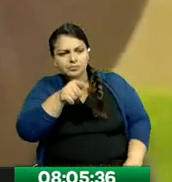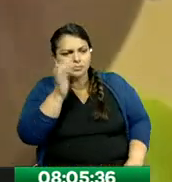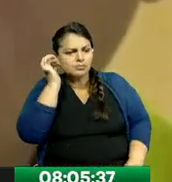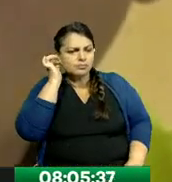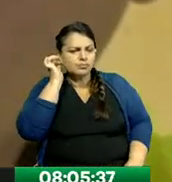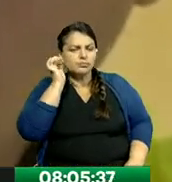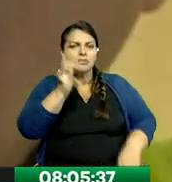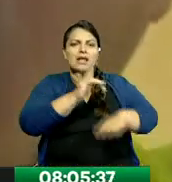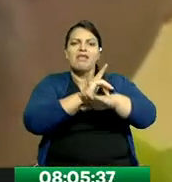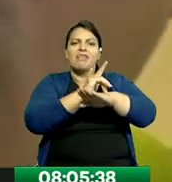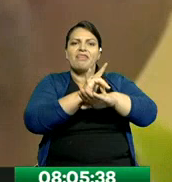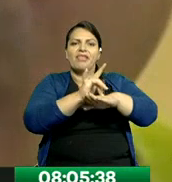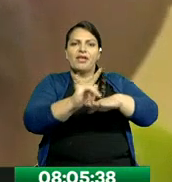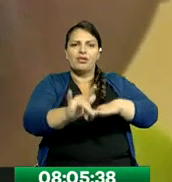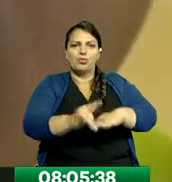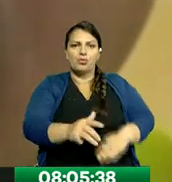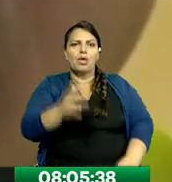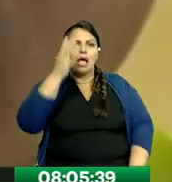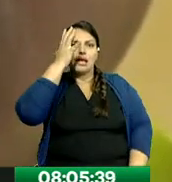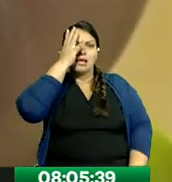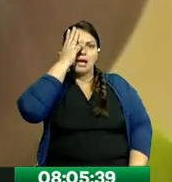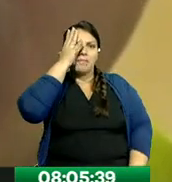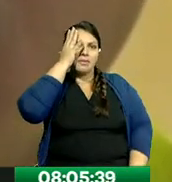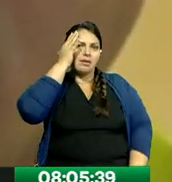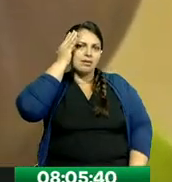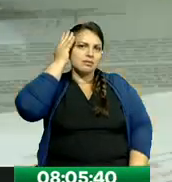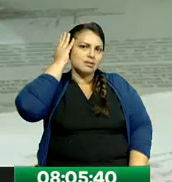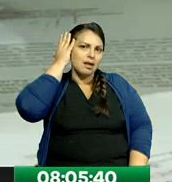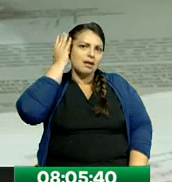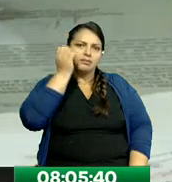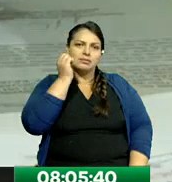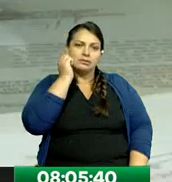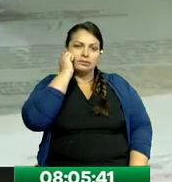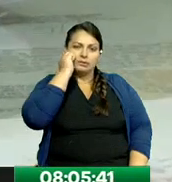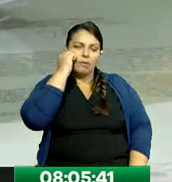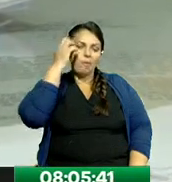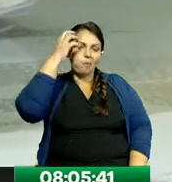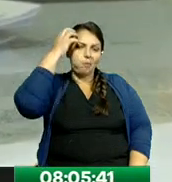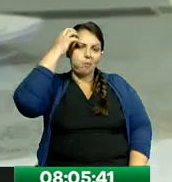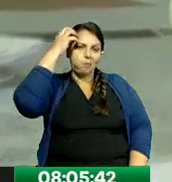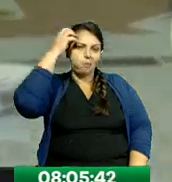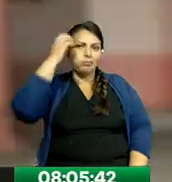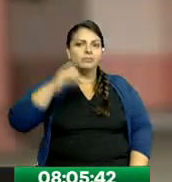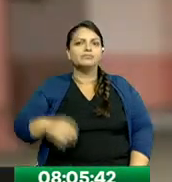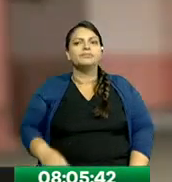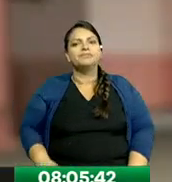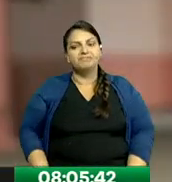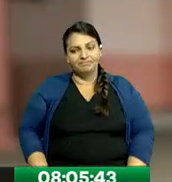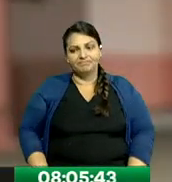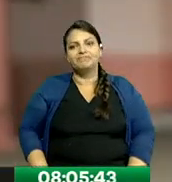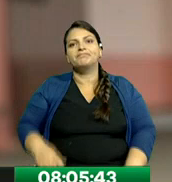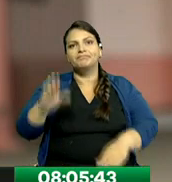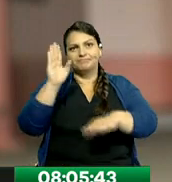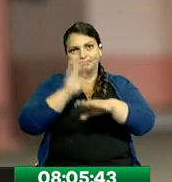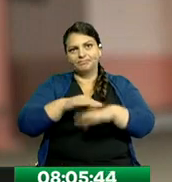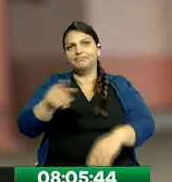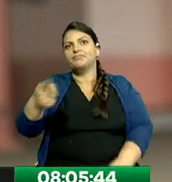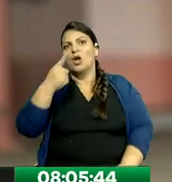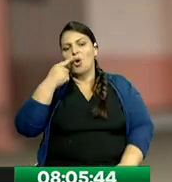un hematoma a la altura del parietal derecho. Ahora las autoridades están tras la pista del principal